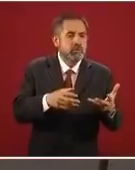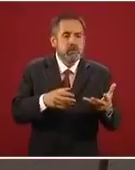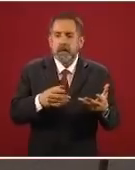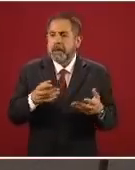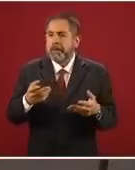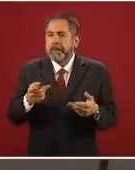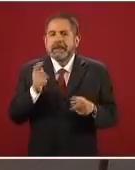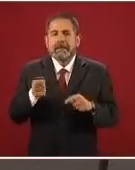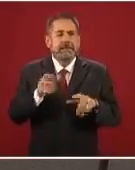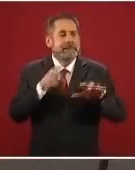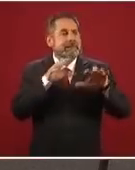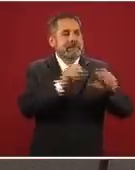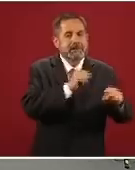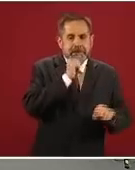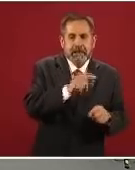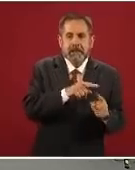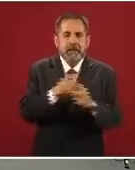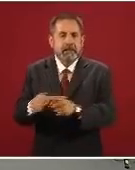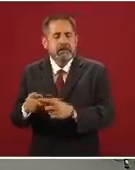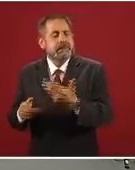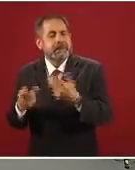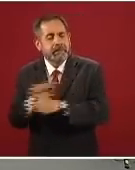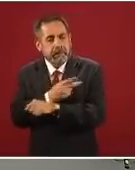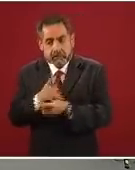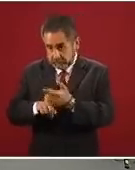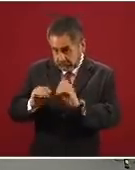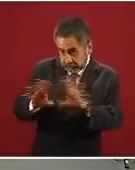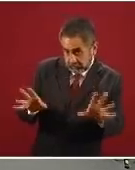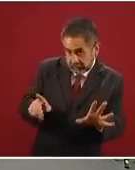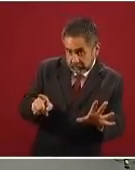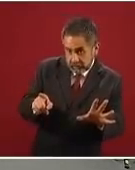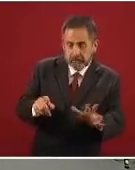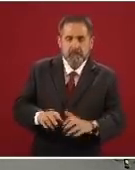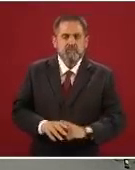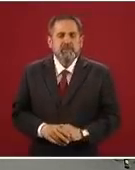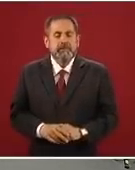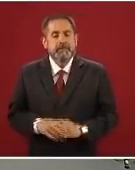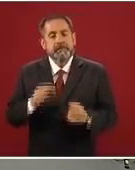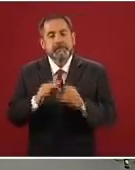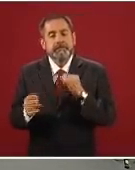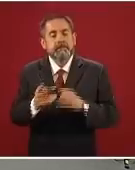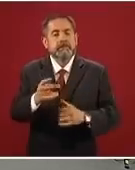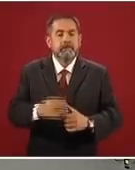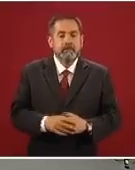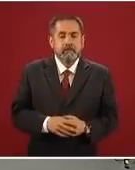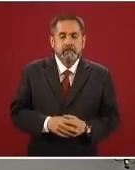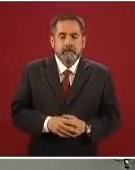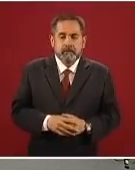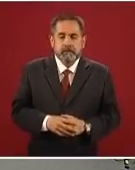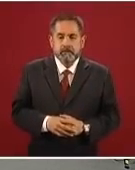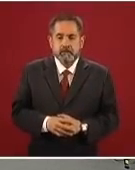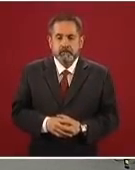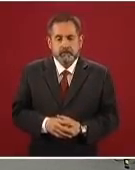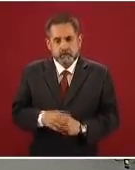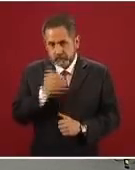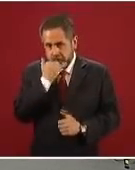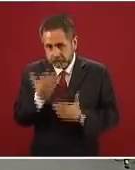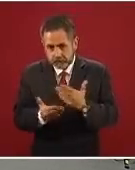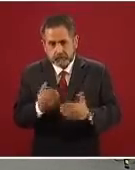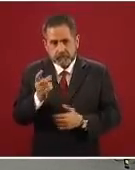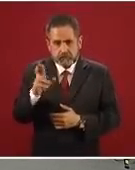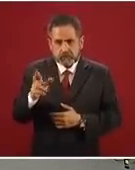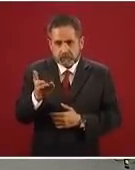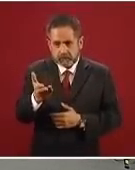si mi explicación fue clara. Y, sí, señor. Y lo último, nada más, Perdón. Doctor, lo